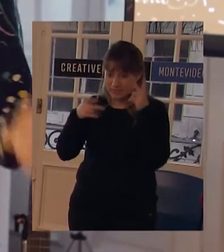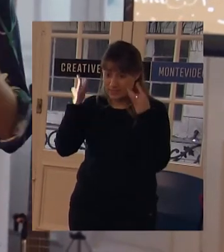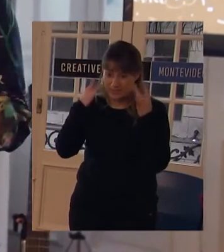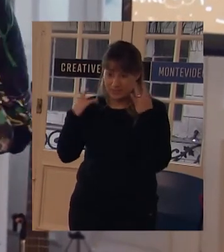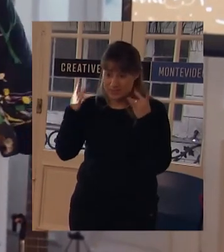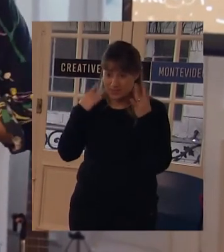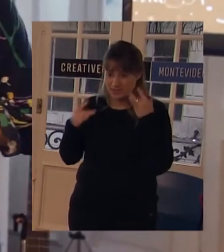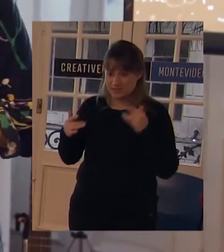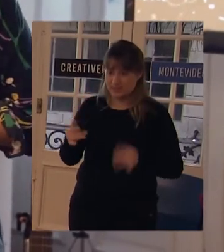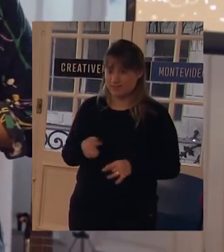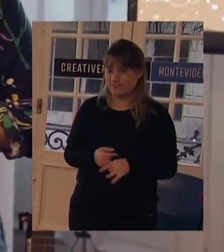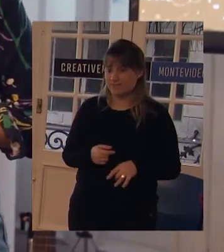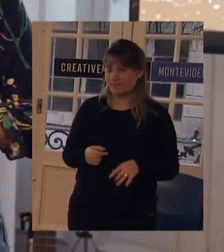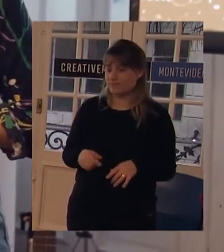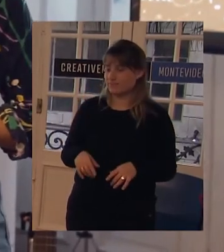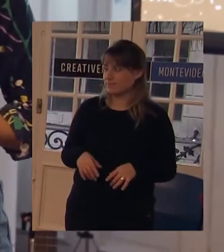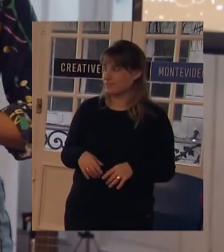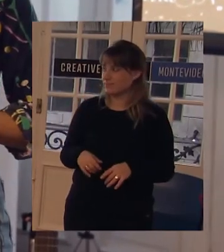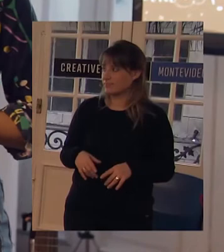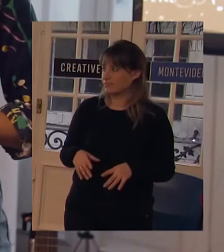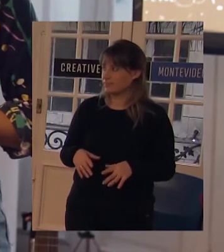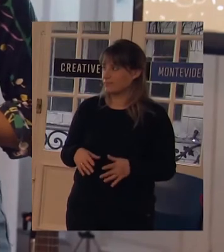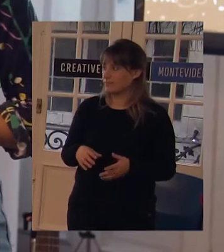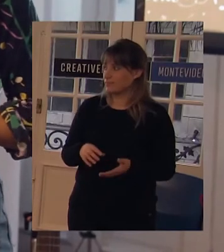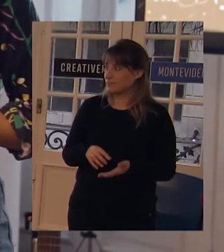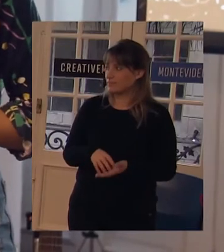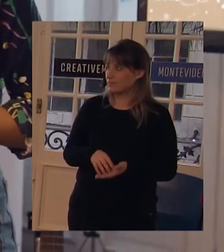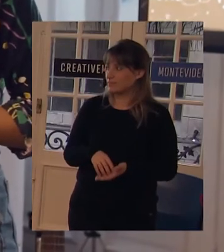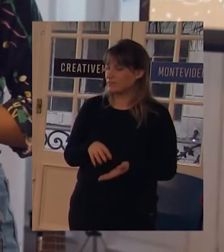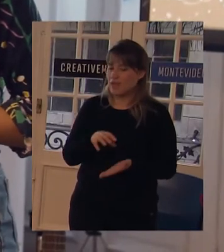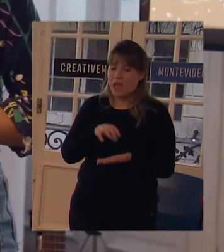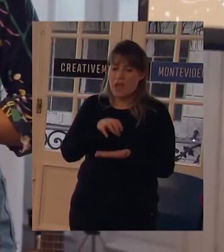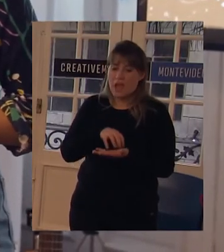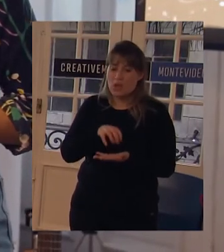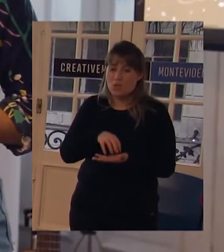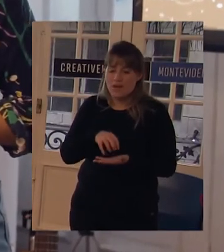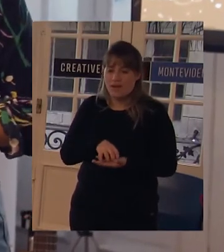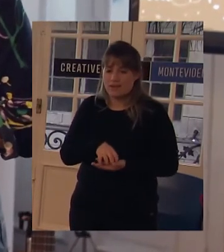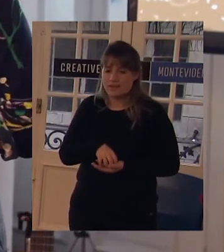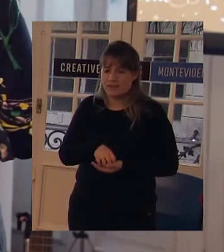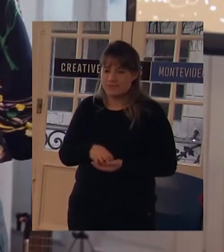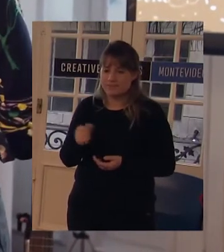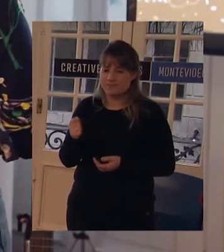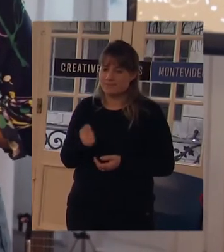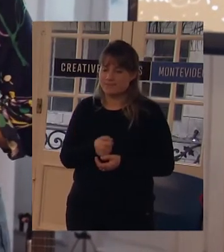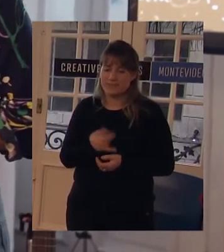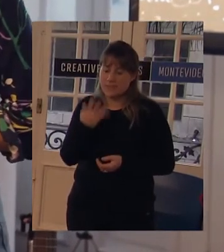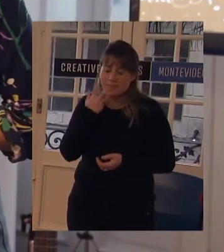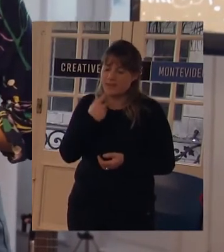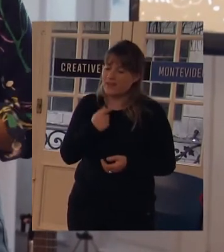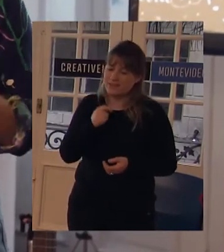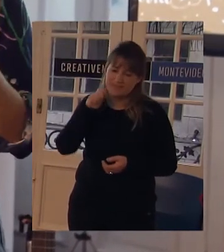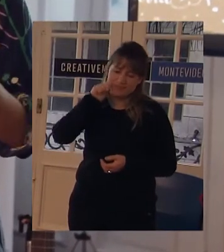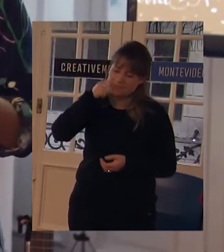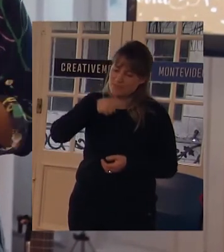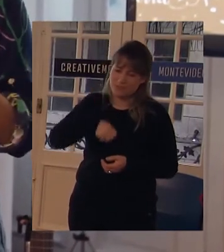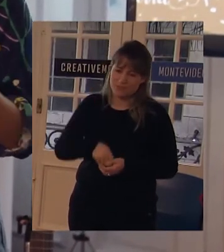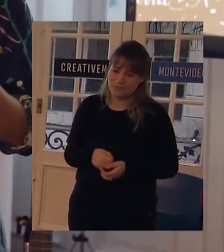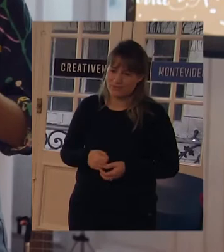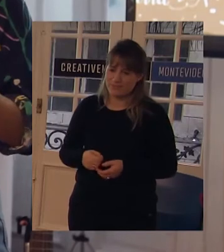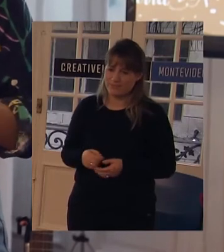Pero sí, es un lugar que tiene, que debe ser el único en la universidad, básicamente, que tiene